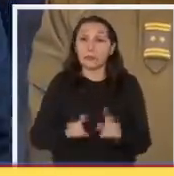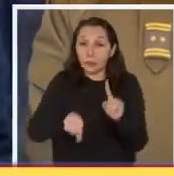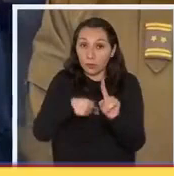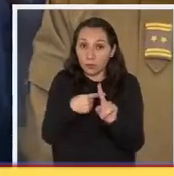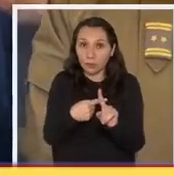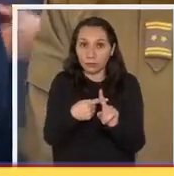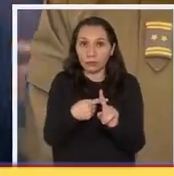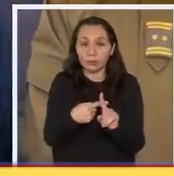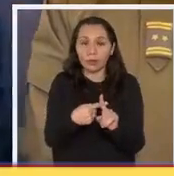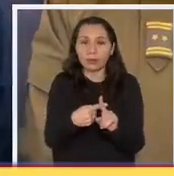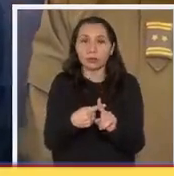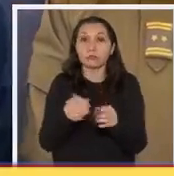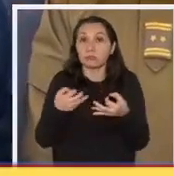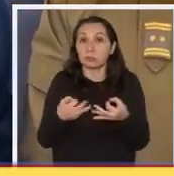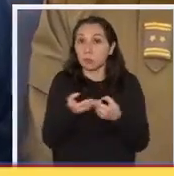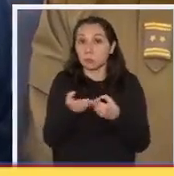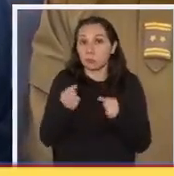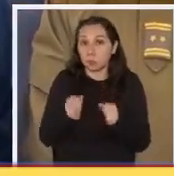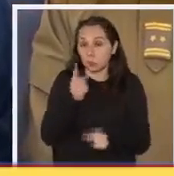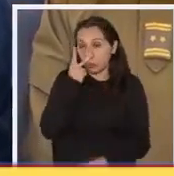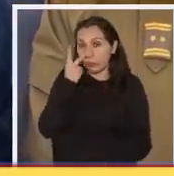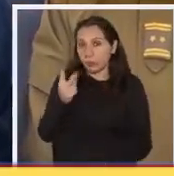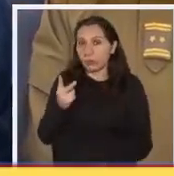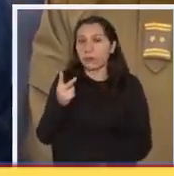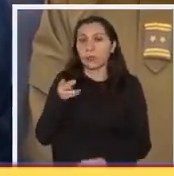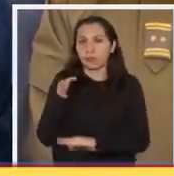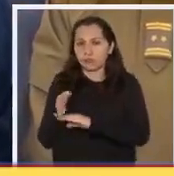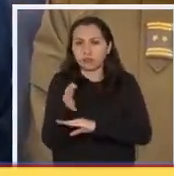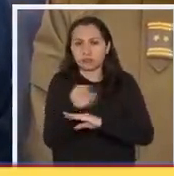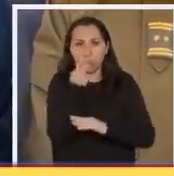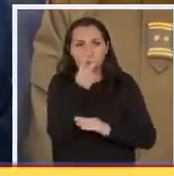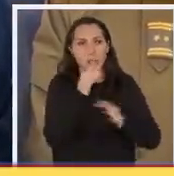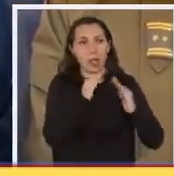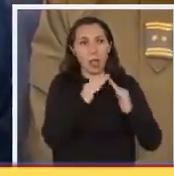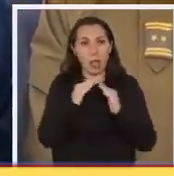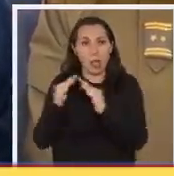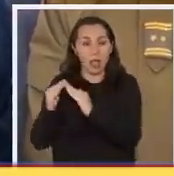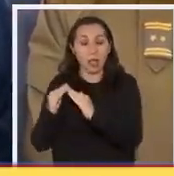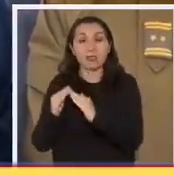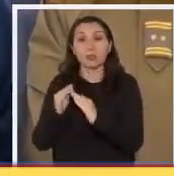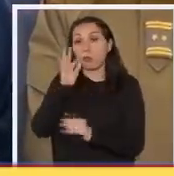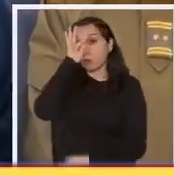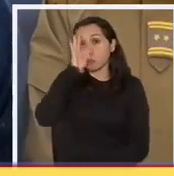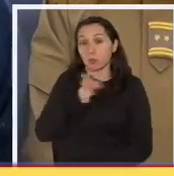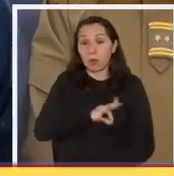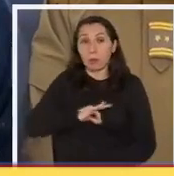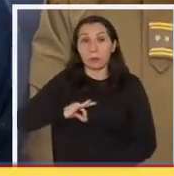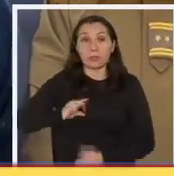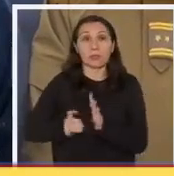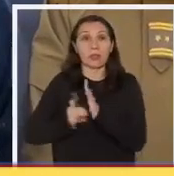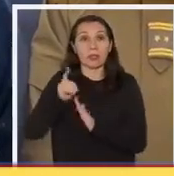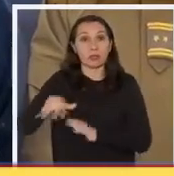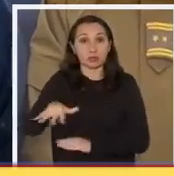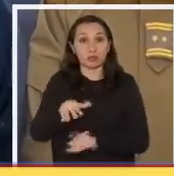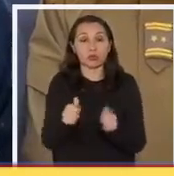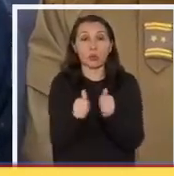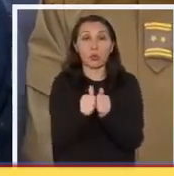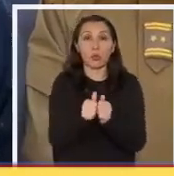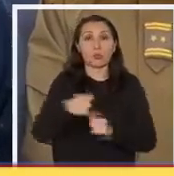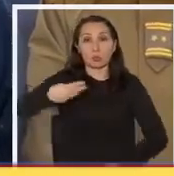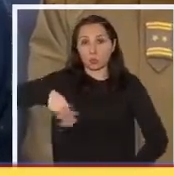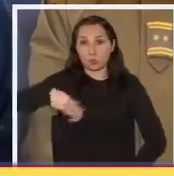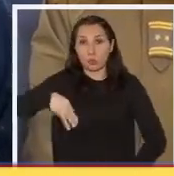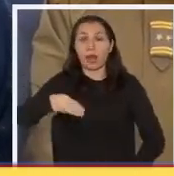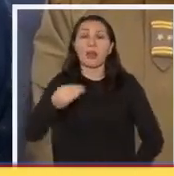Además, seguramente ustedes lo pudieron ver en terreno mientras recorríamos las casas, que hay funcionarios del Ministerio de Desarrollo Social en conjunto con la